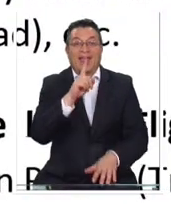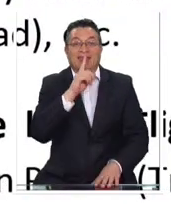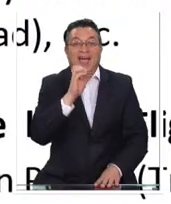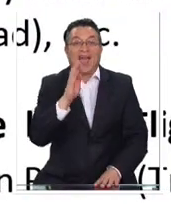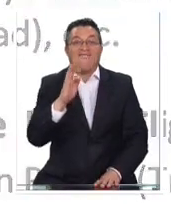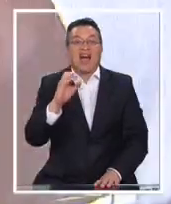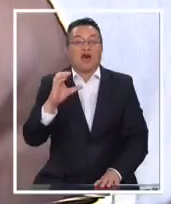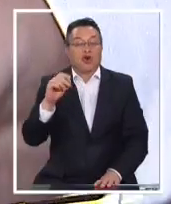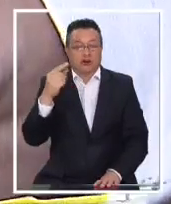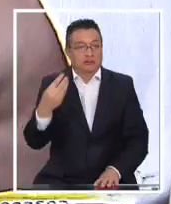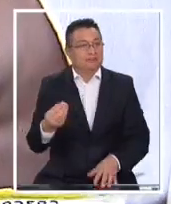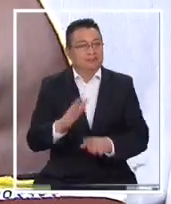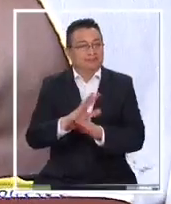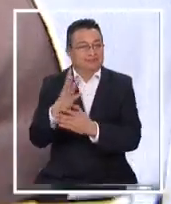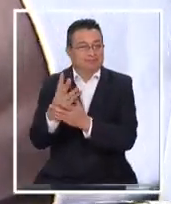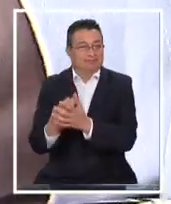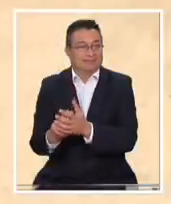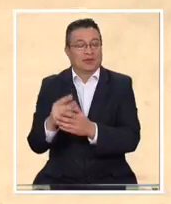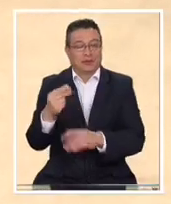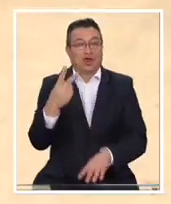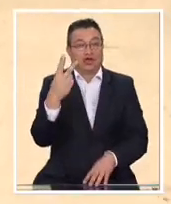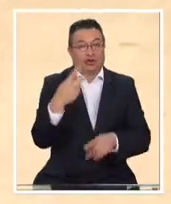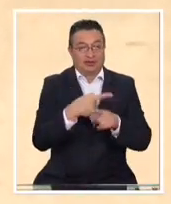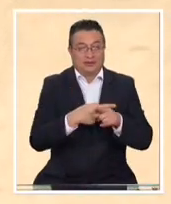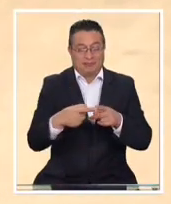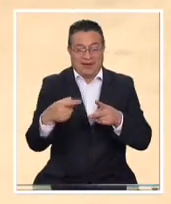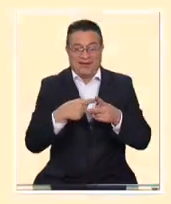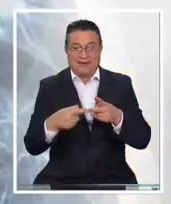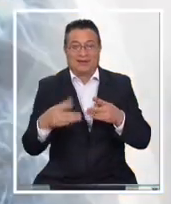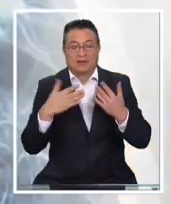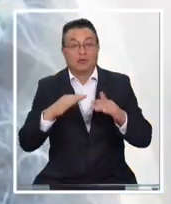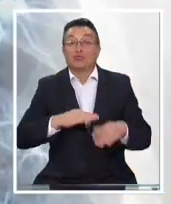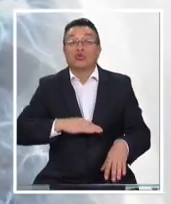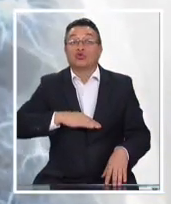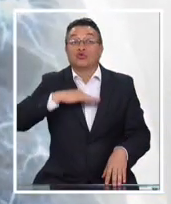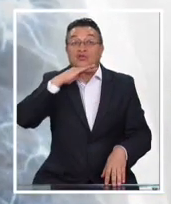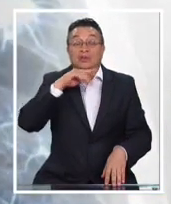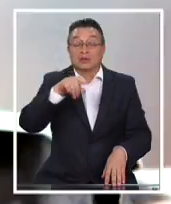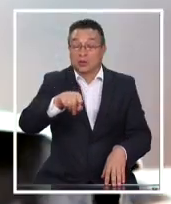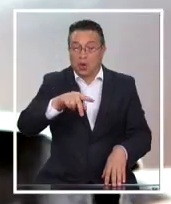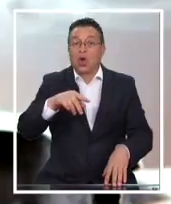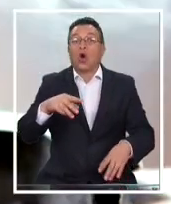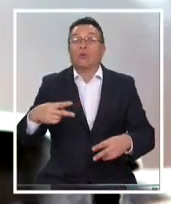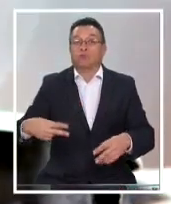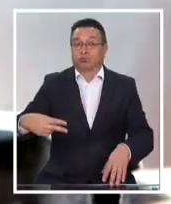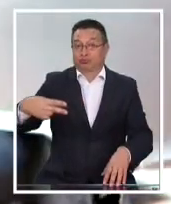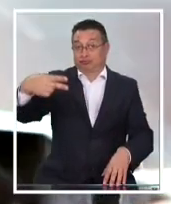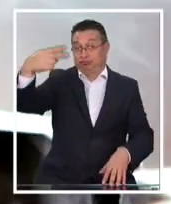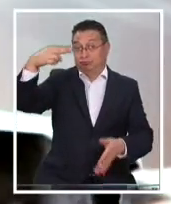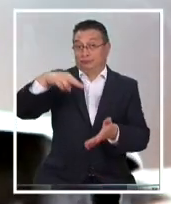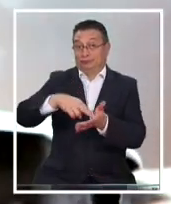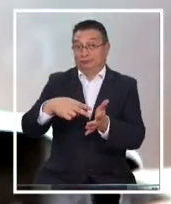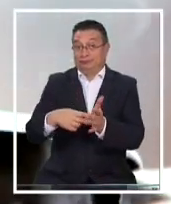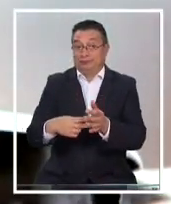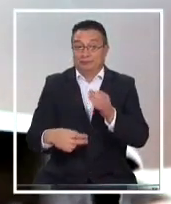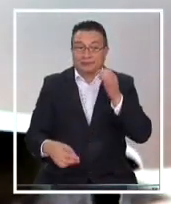bien esencial, una medida que duró 2 semanas, pero que fue suficiente para encender la polémica.